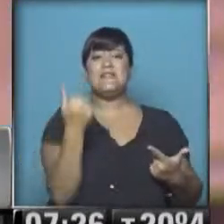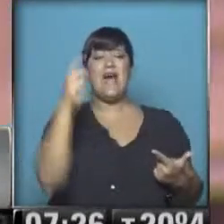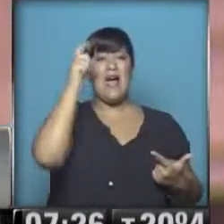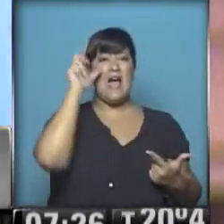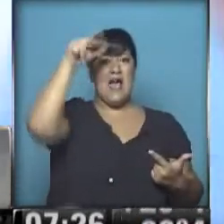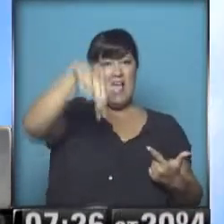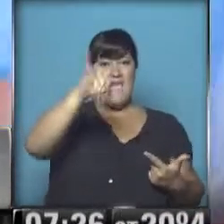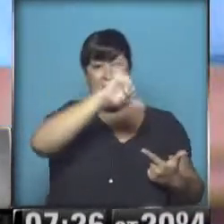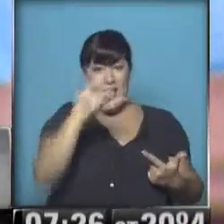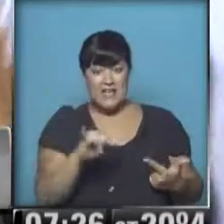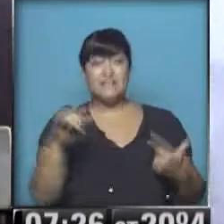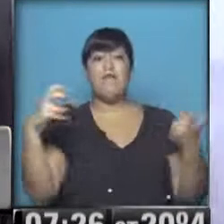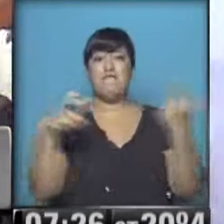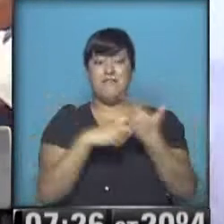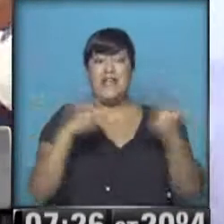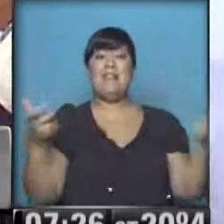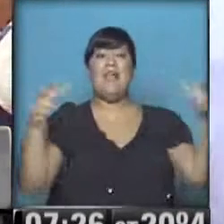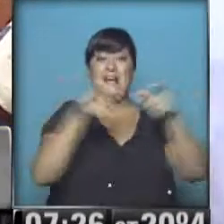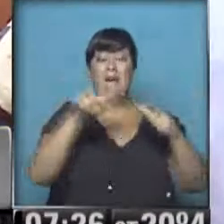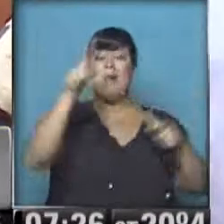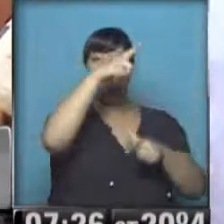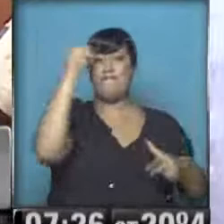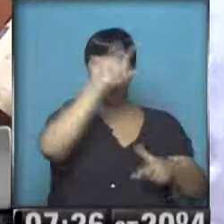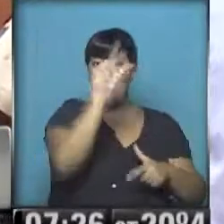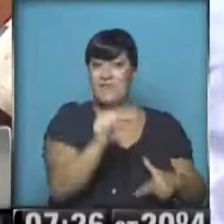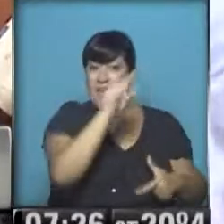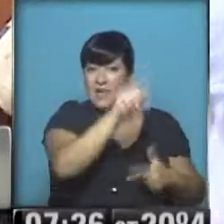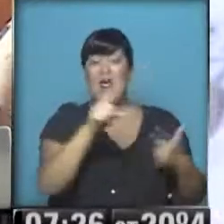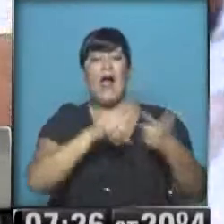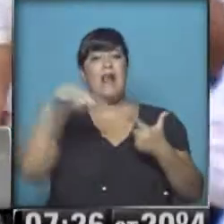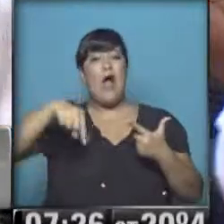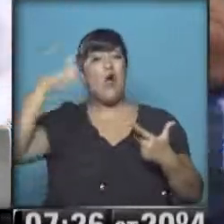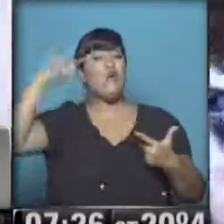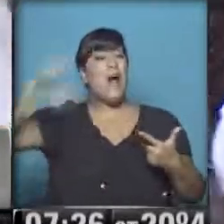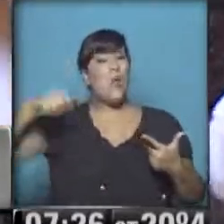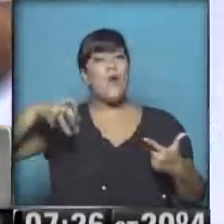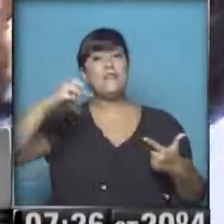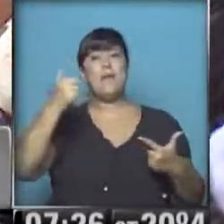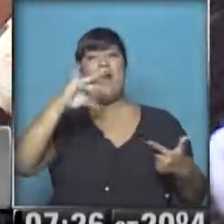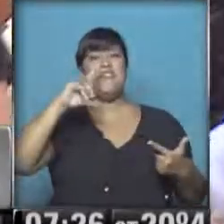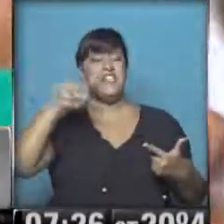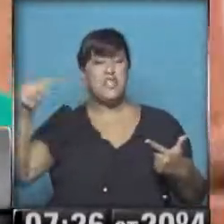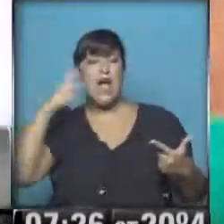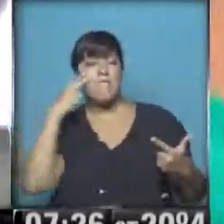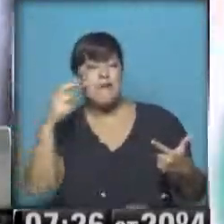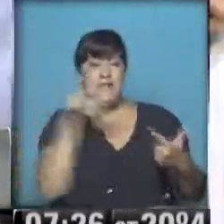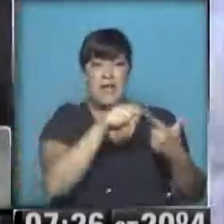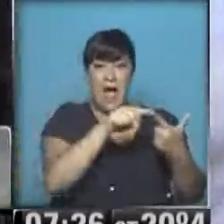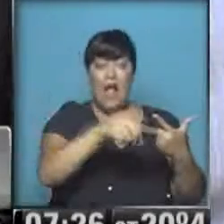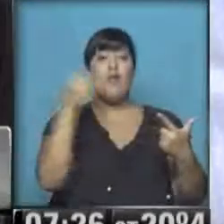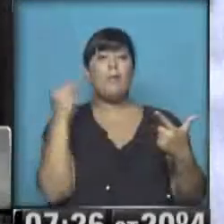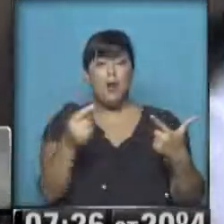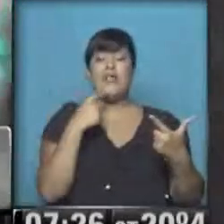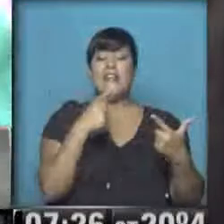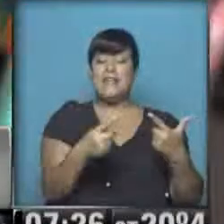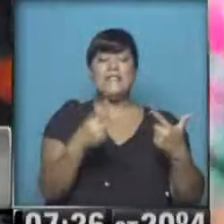ante la Cámara Federal, está siendo investigado por el juez Juan Ramón Padilla por interferir en una investigación contra un